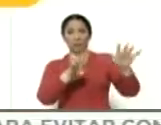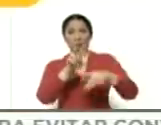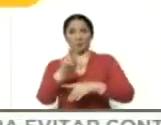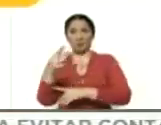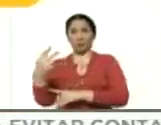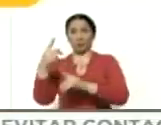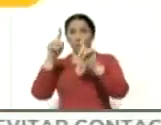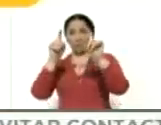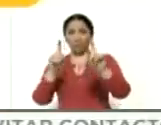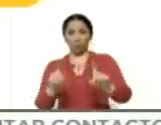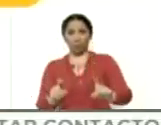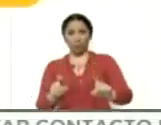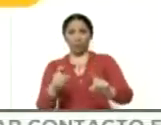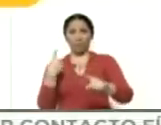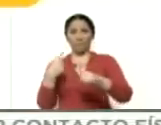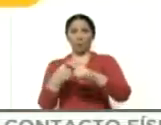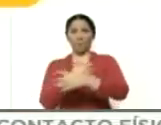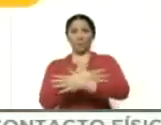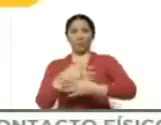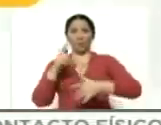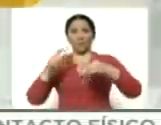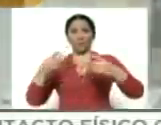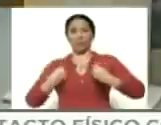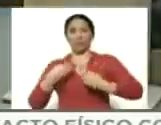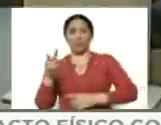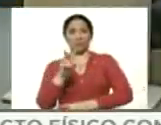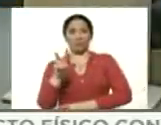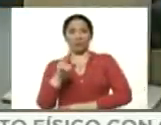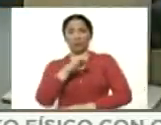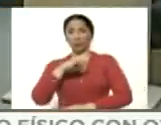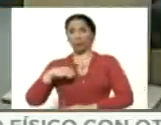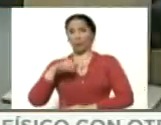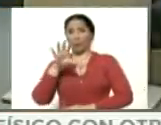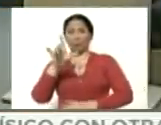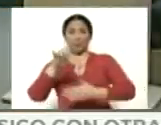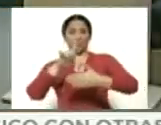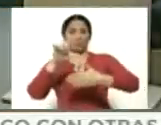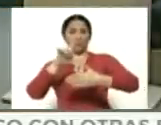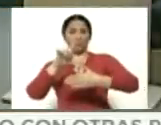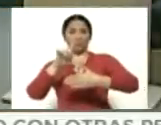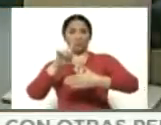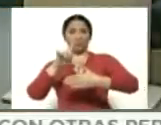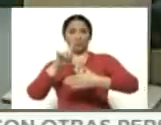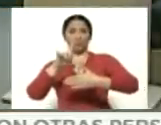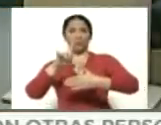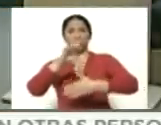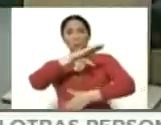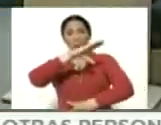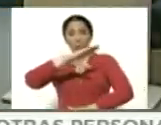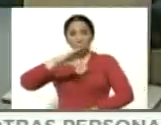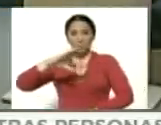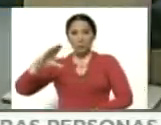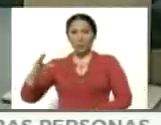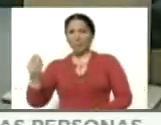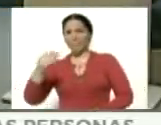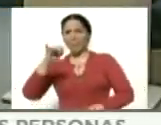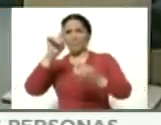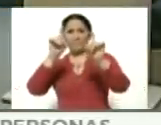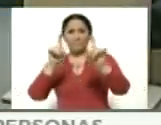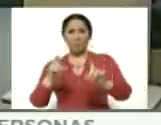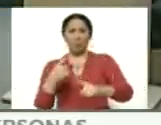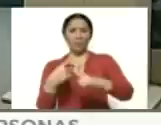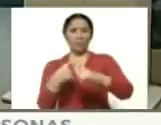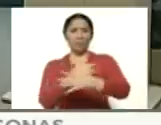29.923 pruebas por millón de habitantes. Somos el país de América Latina y del Caribe que más pruebas por millón